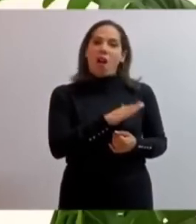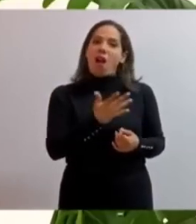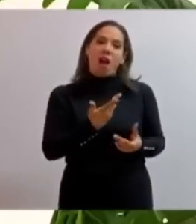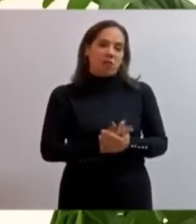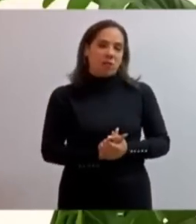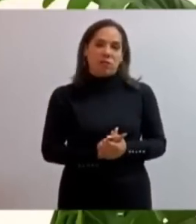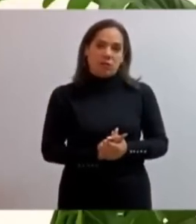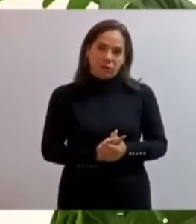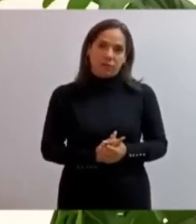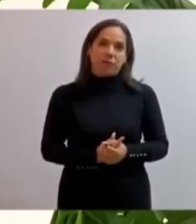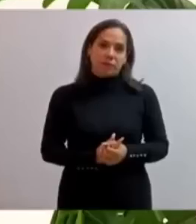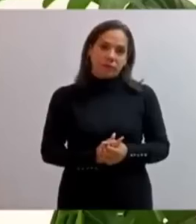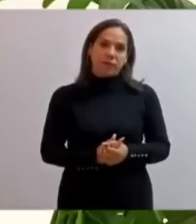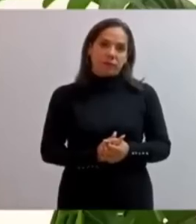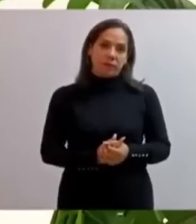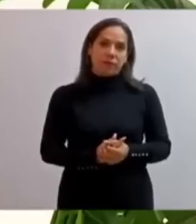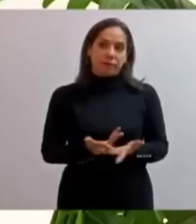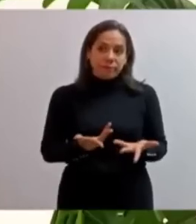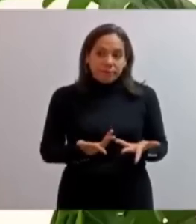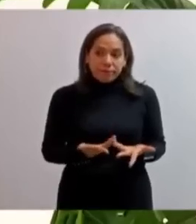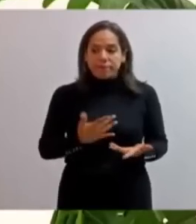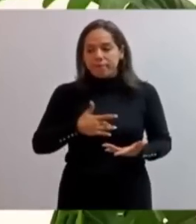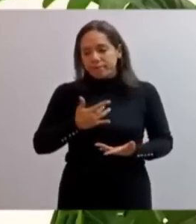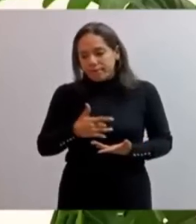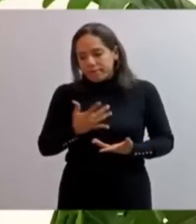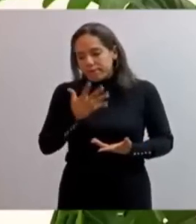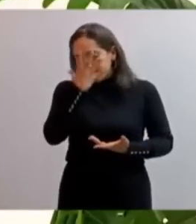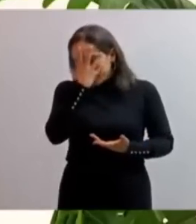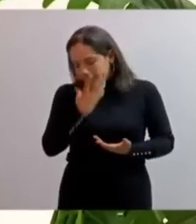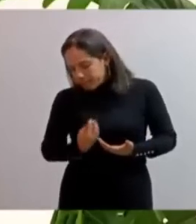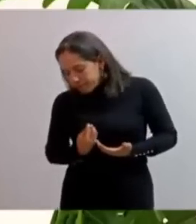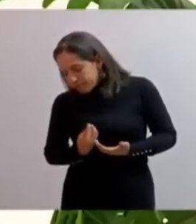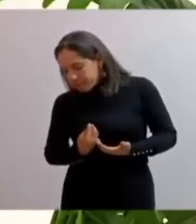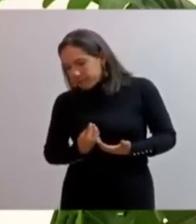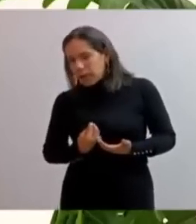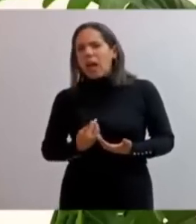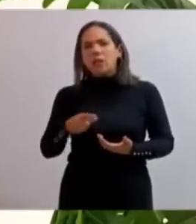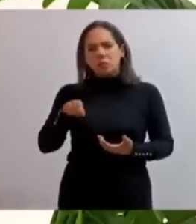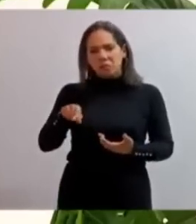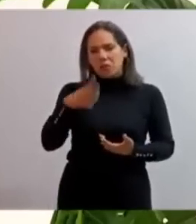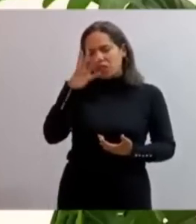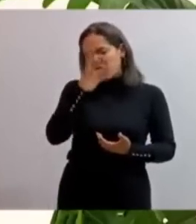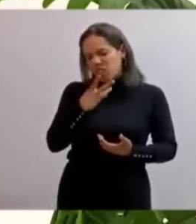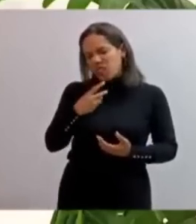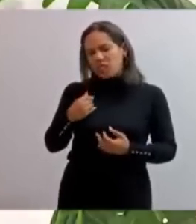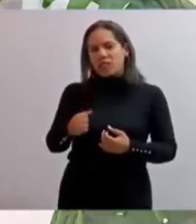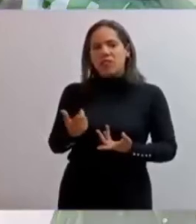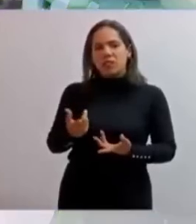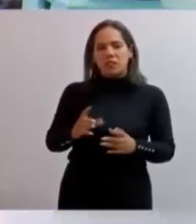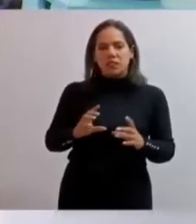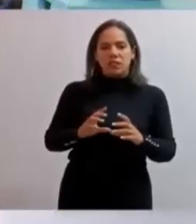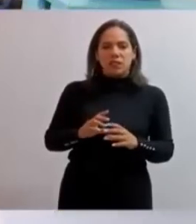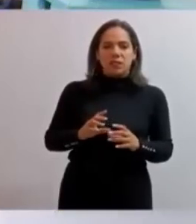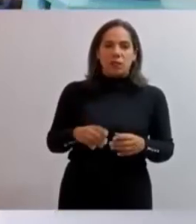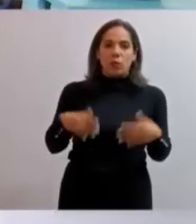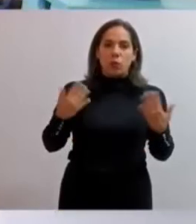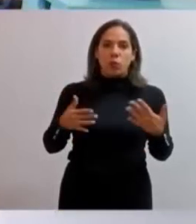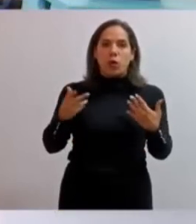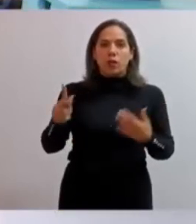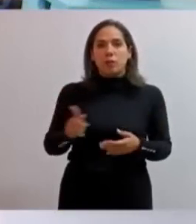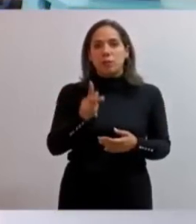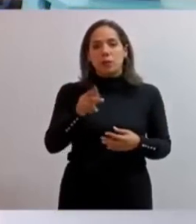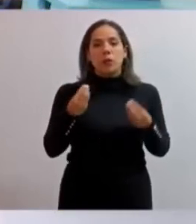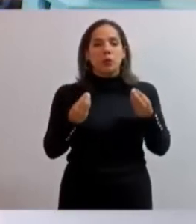situaciones muy insatisfactorias nos ayudan a reflexionar cómo podemos mejorar. Tenemos muchas preguntas,